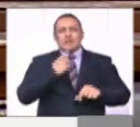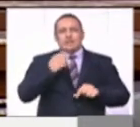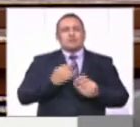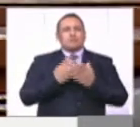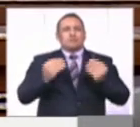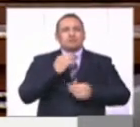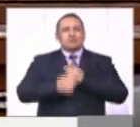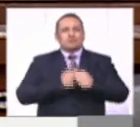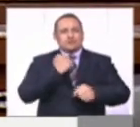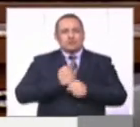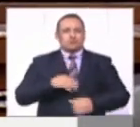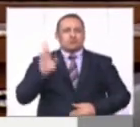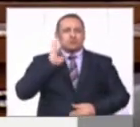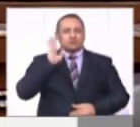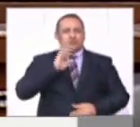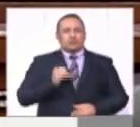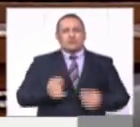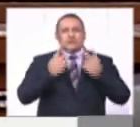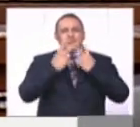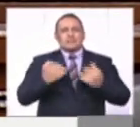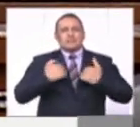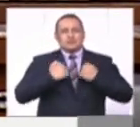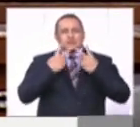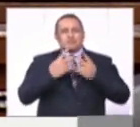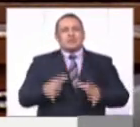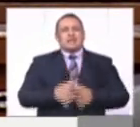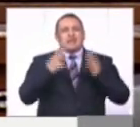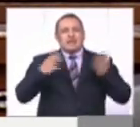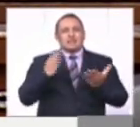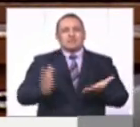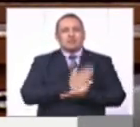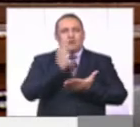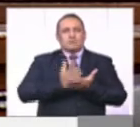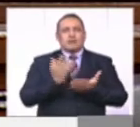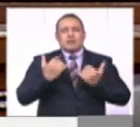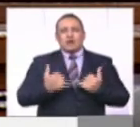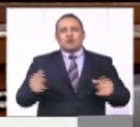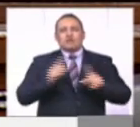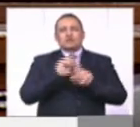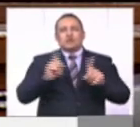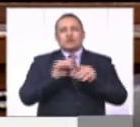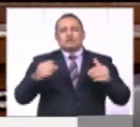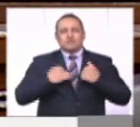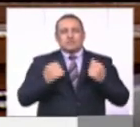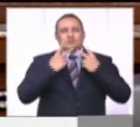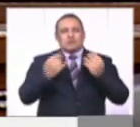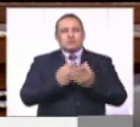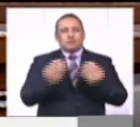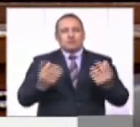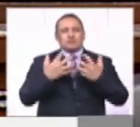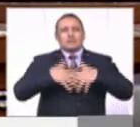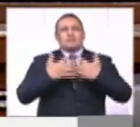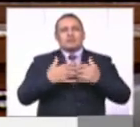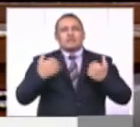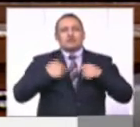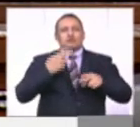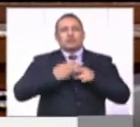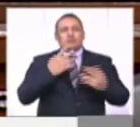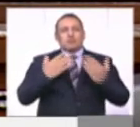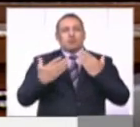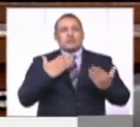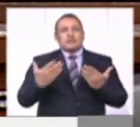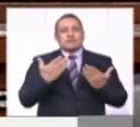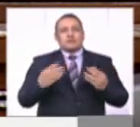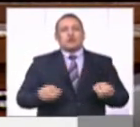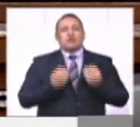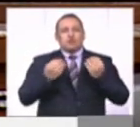muchísimos años contaminadora ha tenido grandes problemas lo que no tienen ahora las mayorías de las empresas llamadas modernas